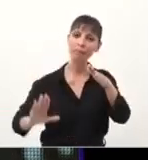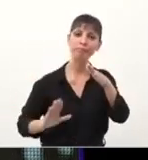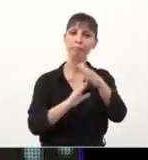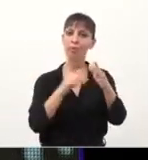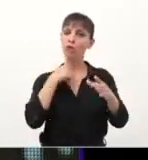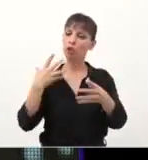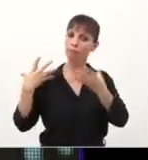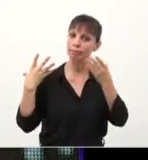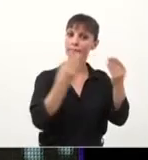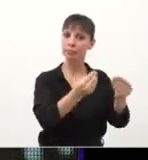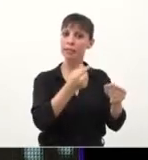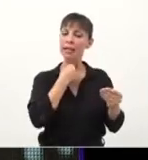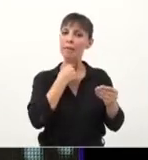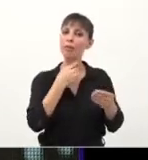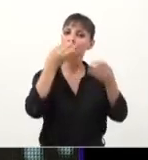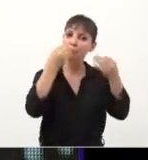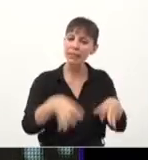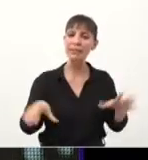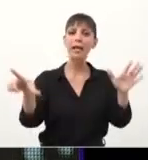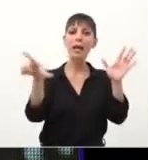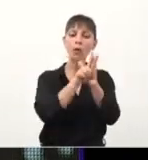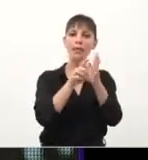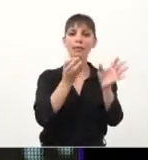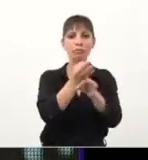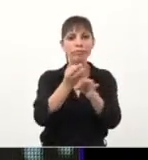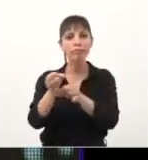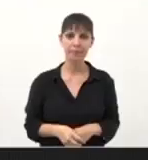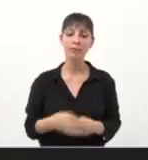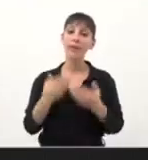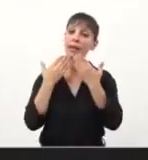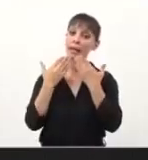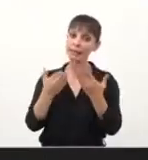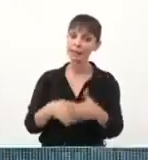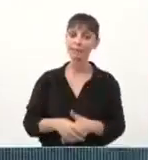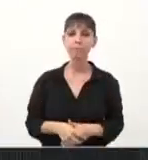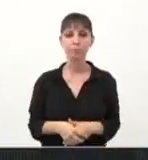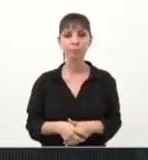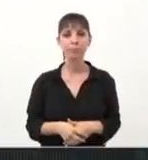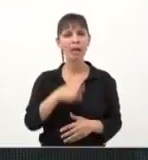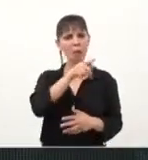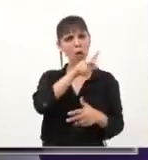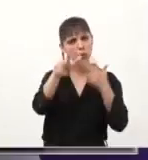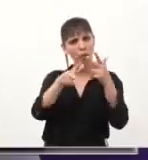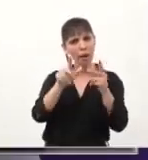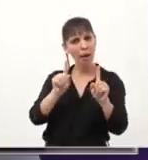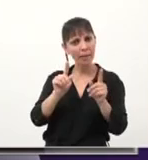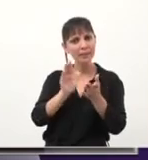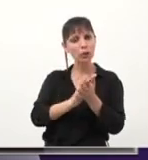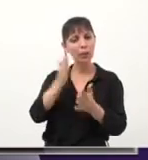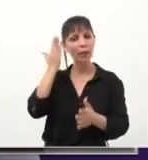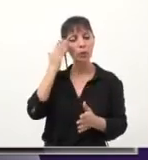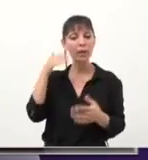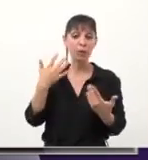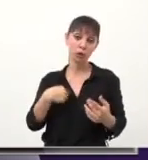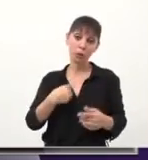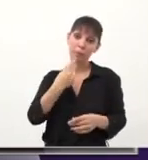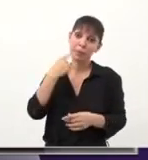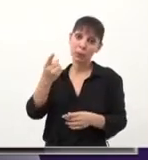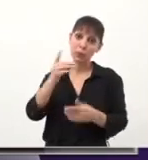la aplicación de la educación sexual integral en todos los colegios. Ariel, no hablaste de cultura, así que te voy a preguntar por ese